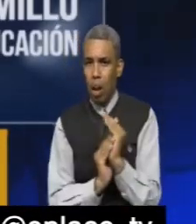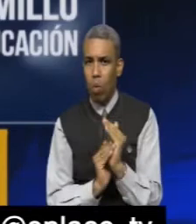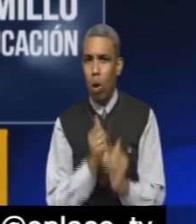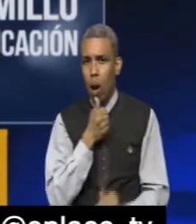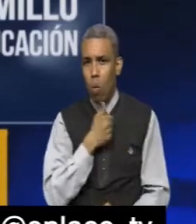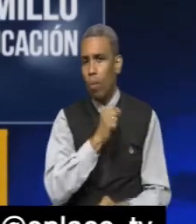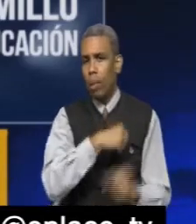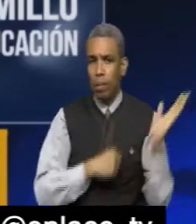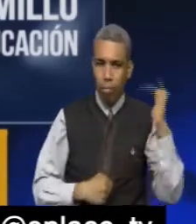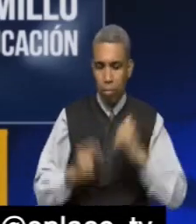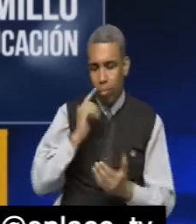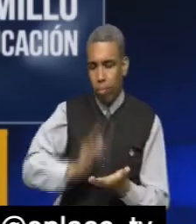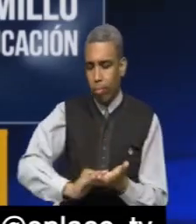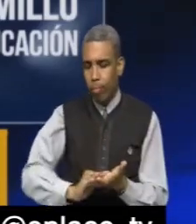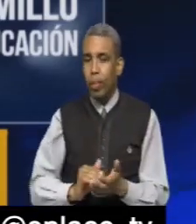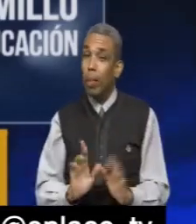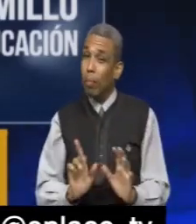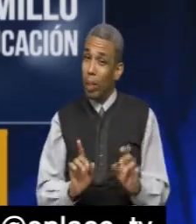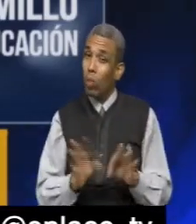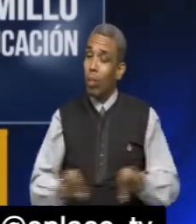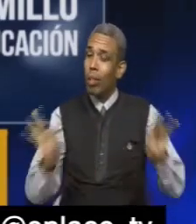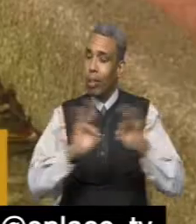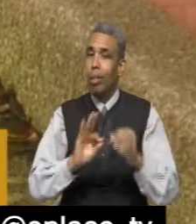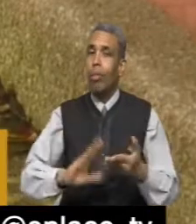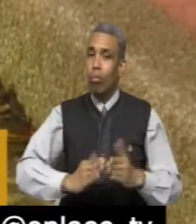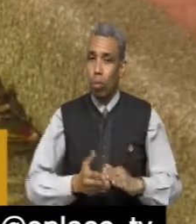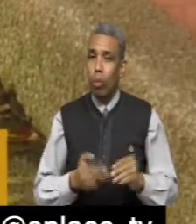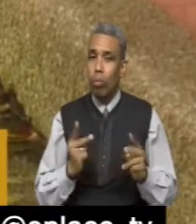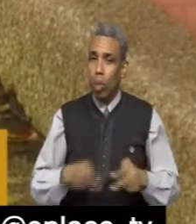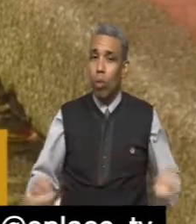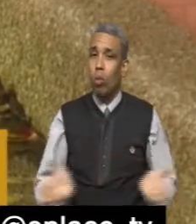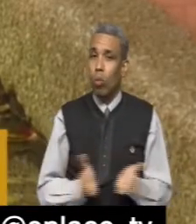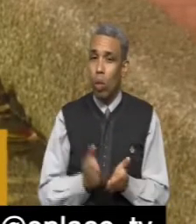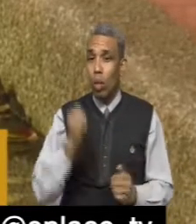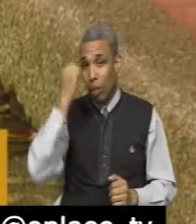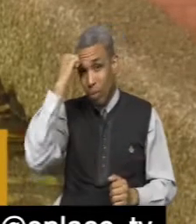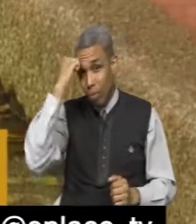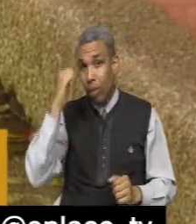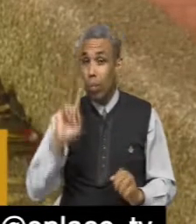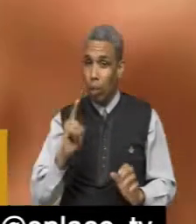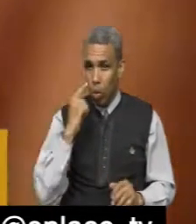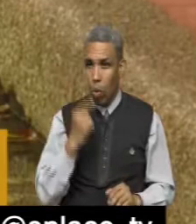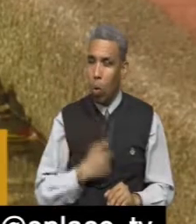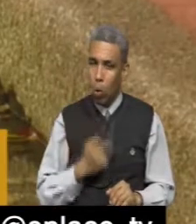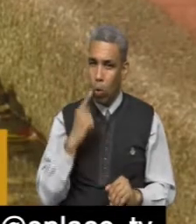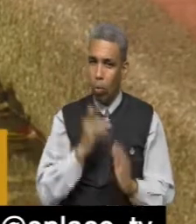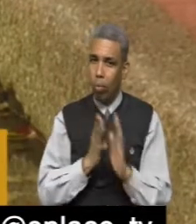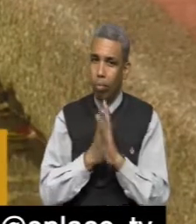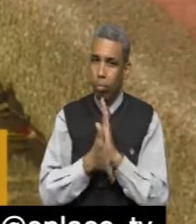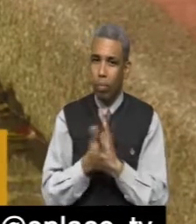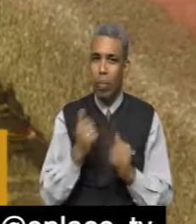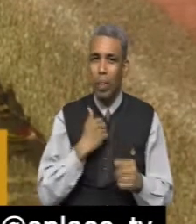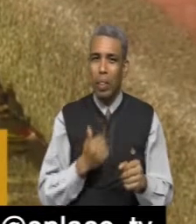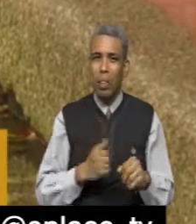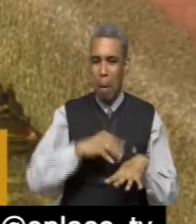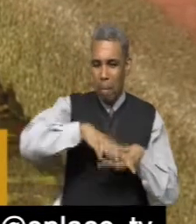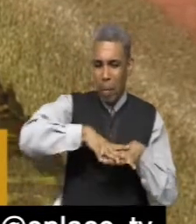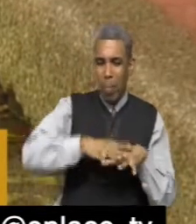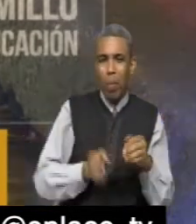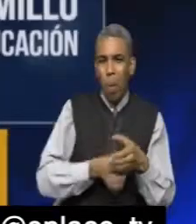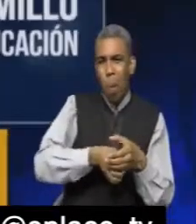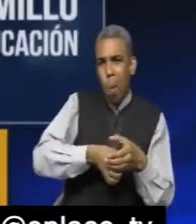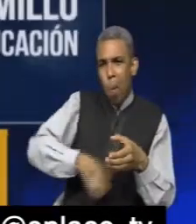educativa, de los docentes y de los estudiantes para que esto no suceda. Asegura que la situación se presenta debido al taponamiento de los bajantes del